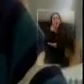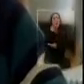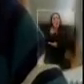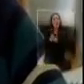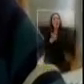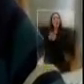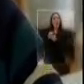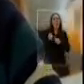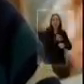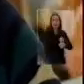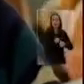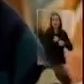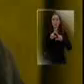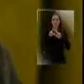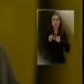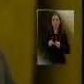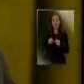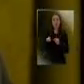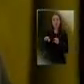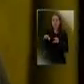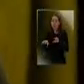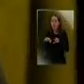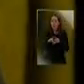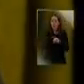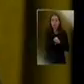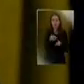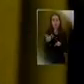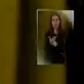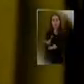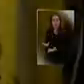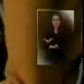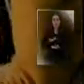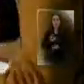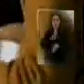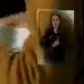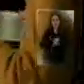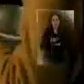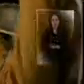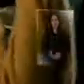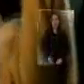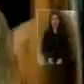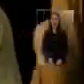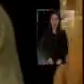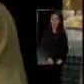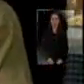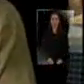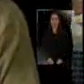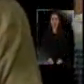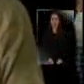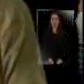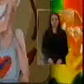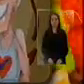con nuevas recetas que eviten aquellos productos que les hagan daño a la salud.